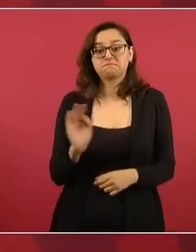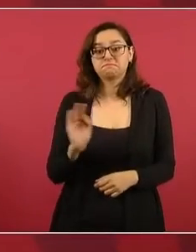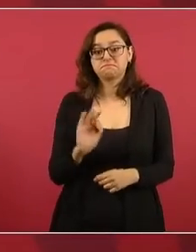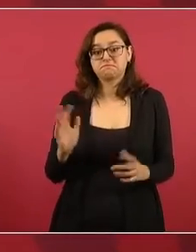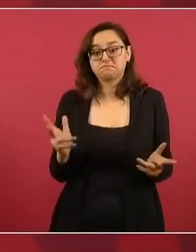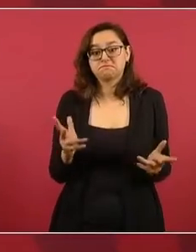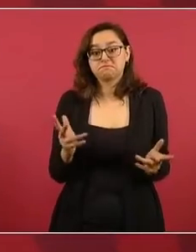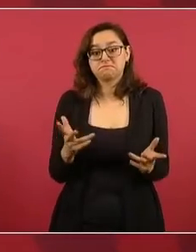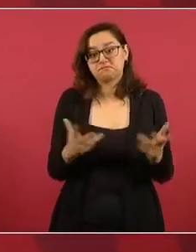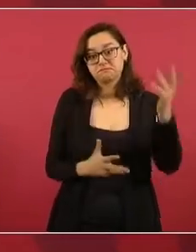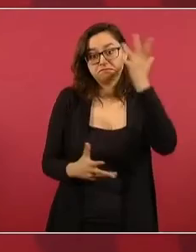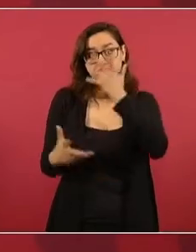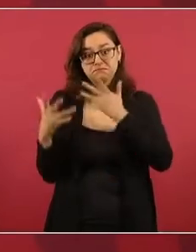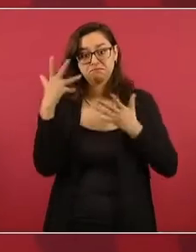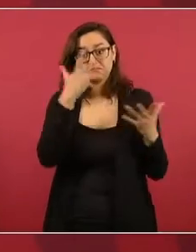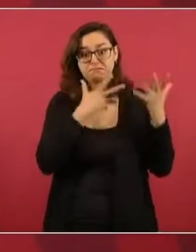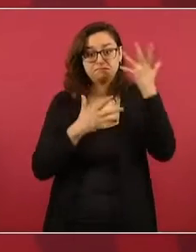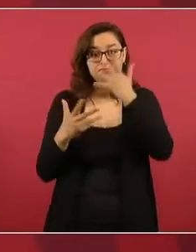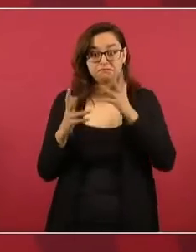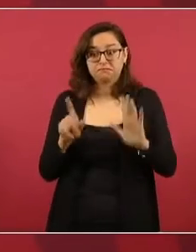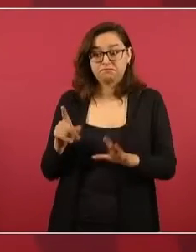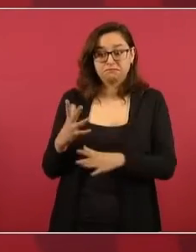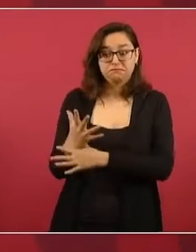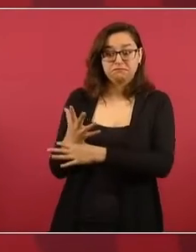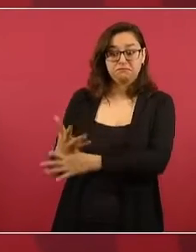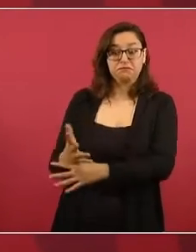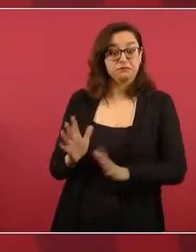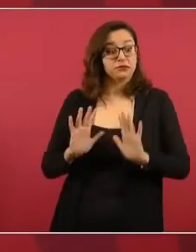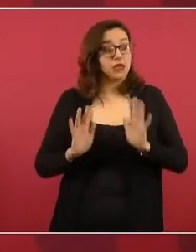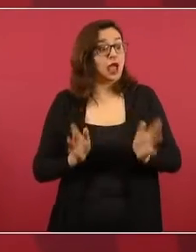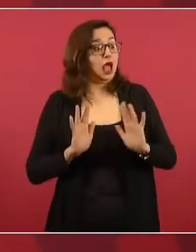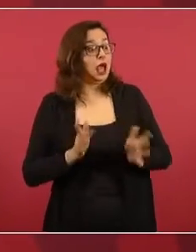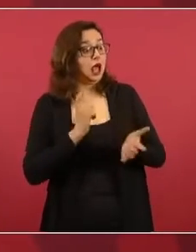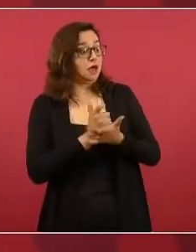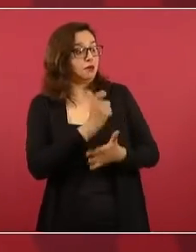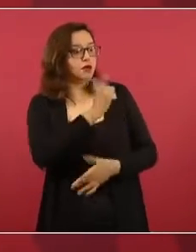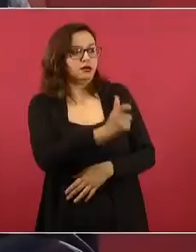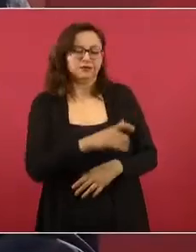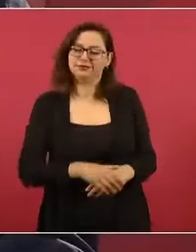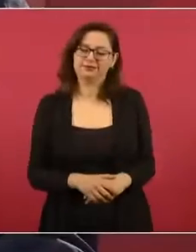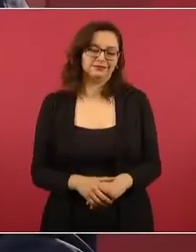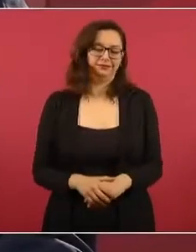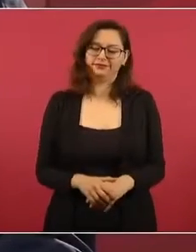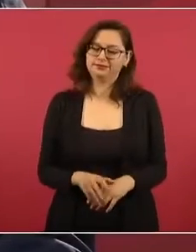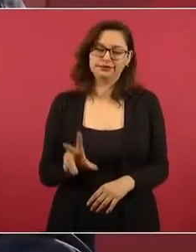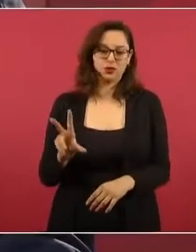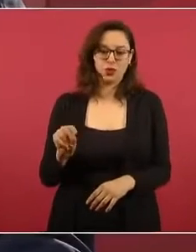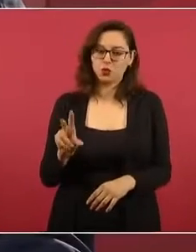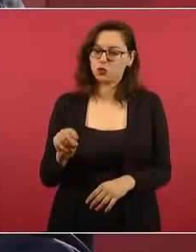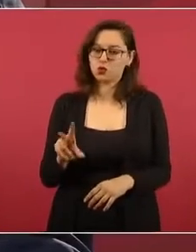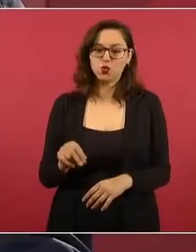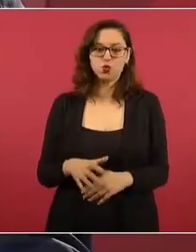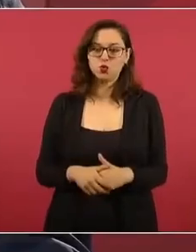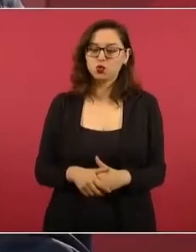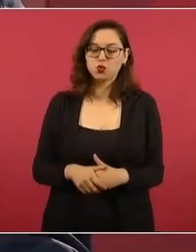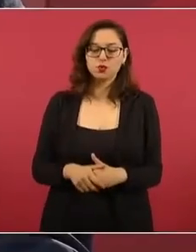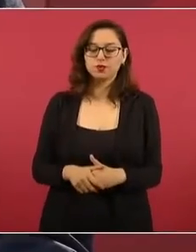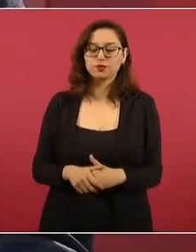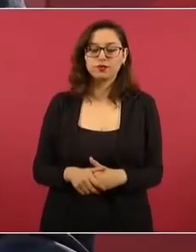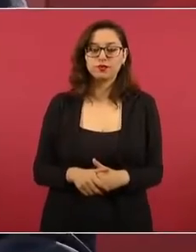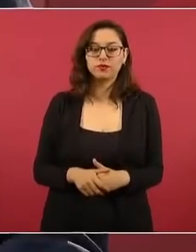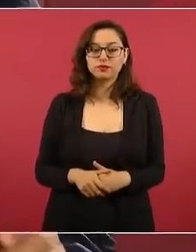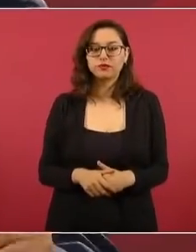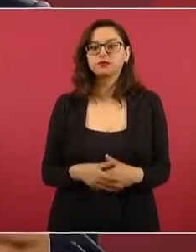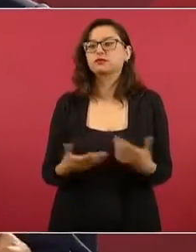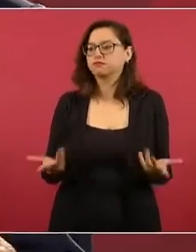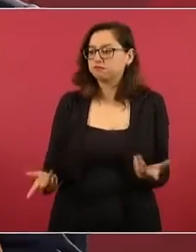creó la confusión. Lo que él sostiene. Cuando nosotros nos enteramos de que